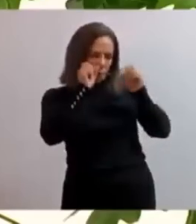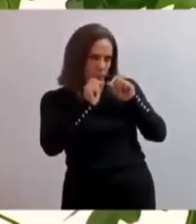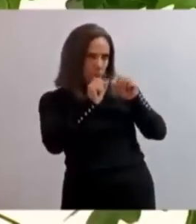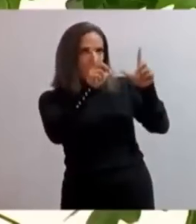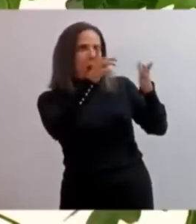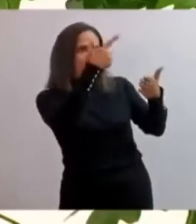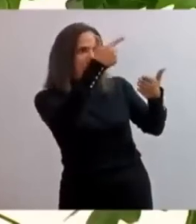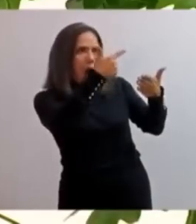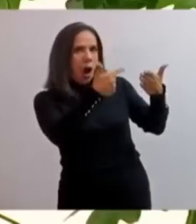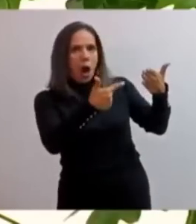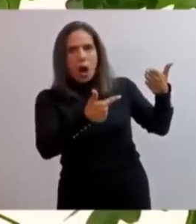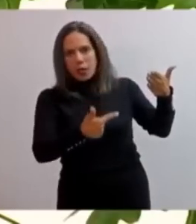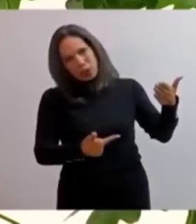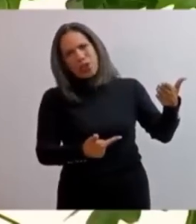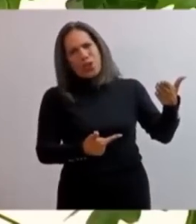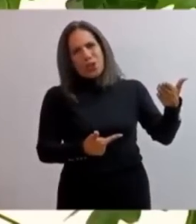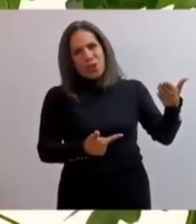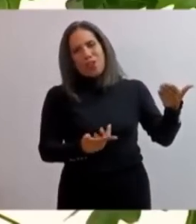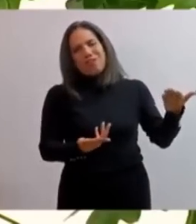estuviera otra vez